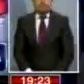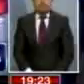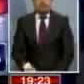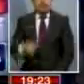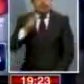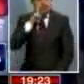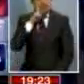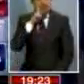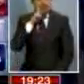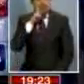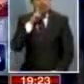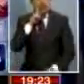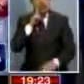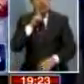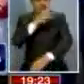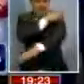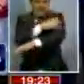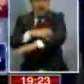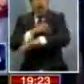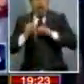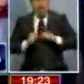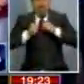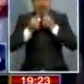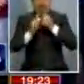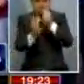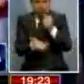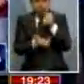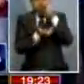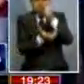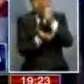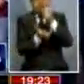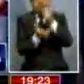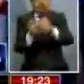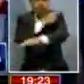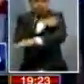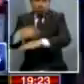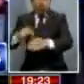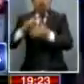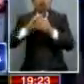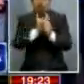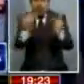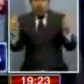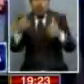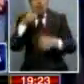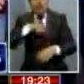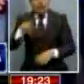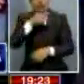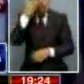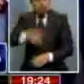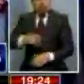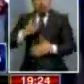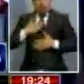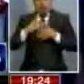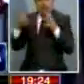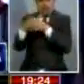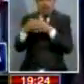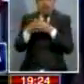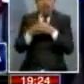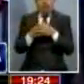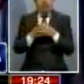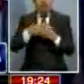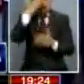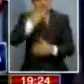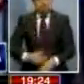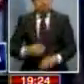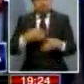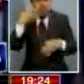Tenemos que darle más poder y más dinero a las regiones para que las regiones con su gente, porque tienen gente muy